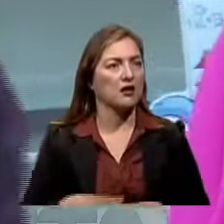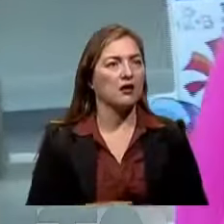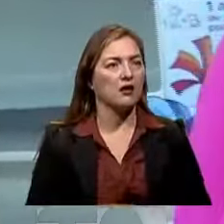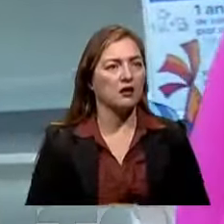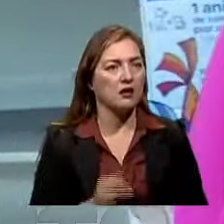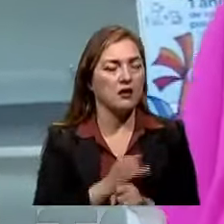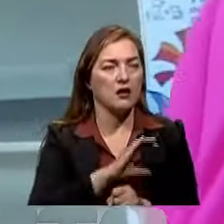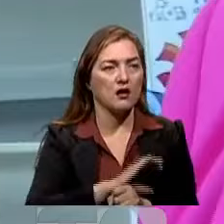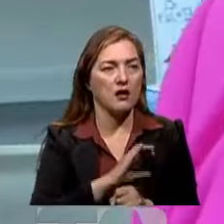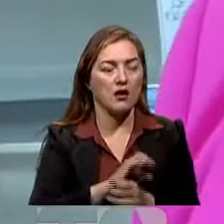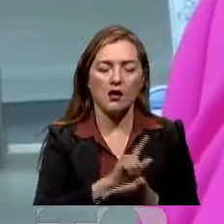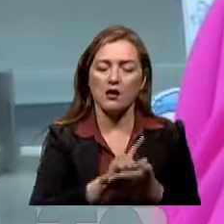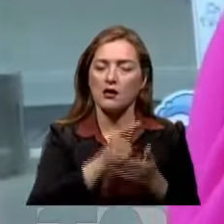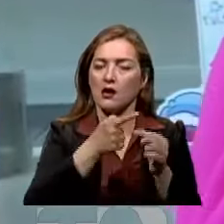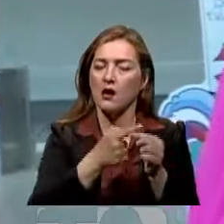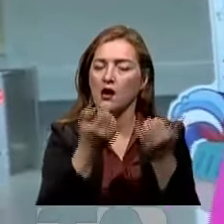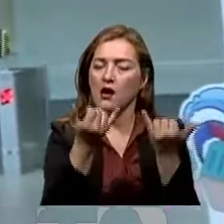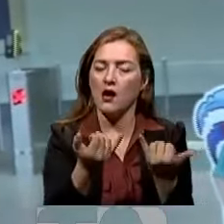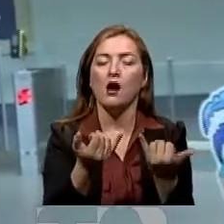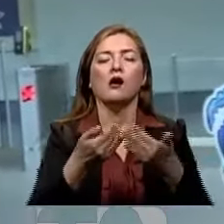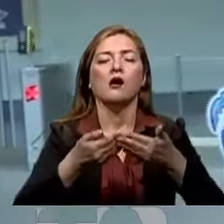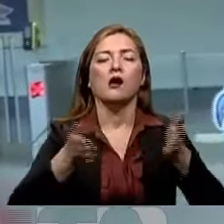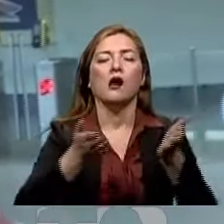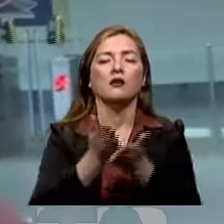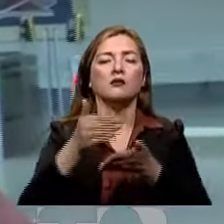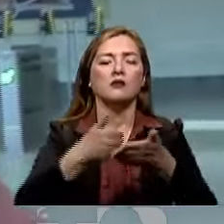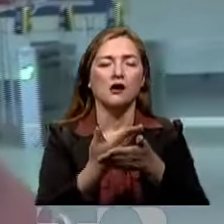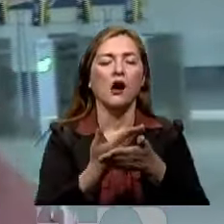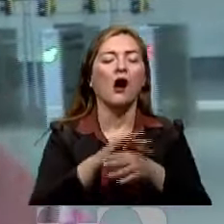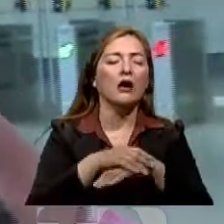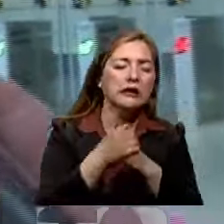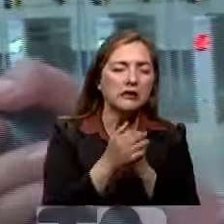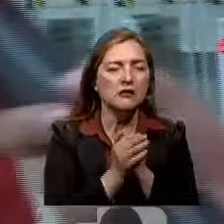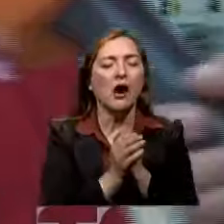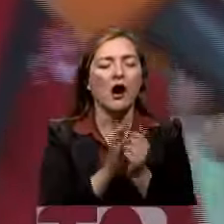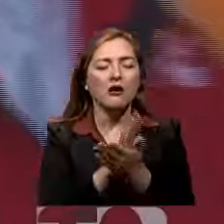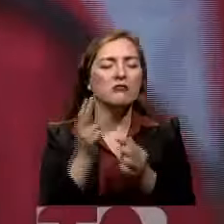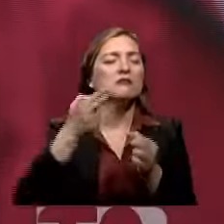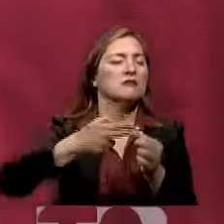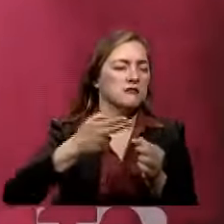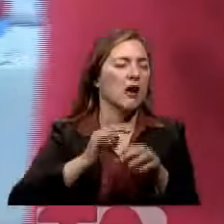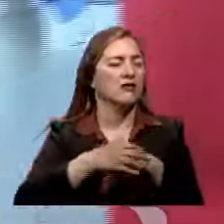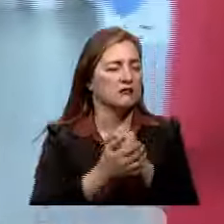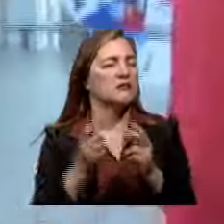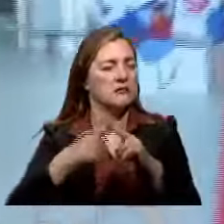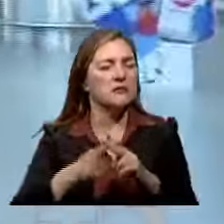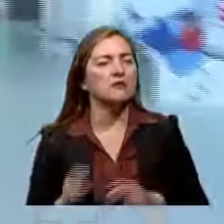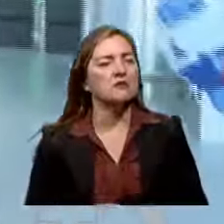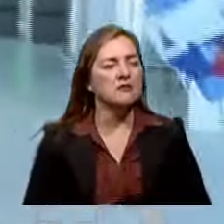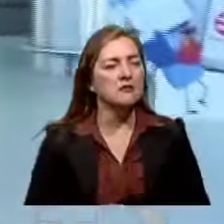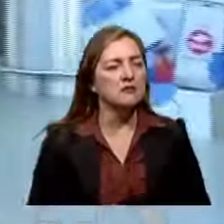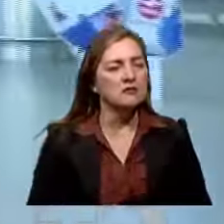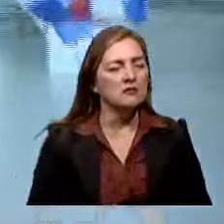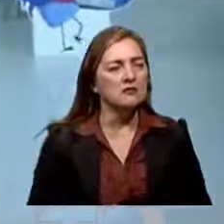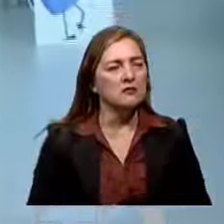Distrito Metropolitano de Quito el día de hoy hace la apertura de accesos de manera permanente, aprovechando el reingreso a clases. Esta apertura de accesos